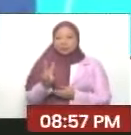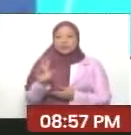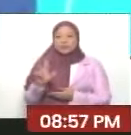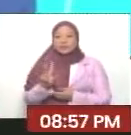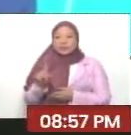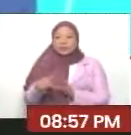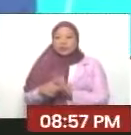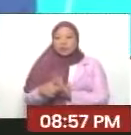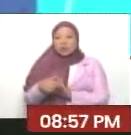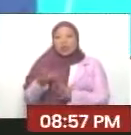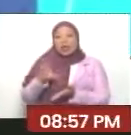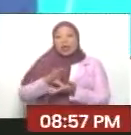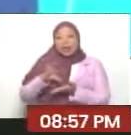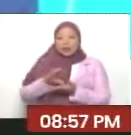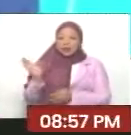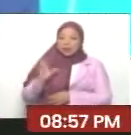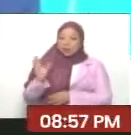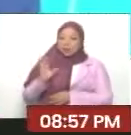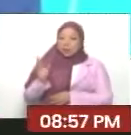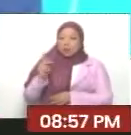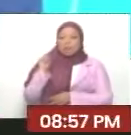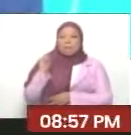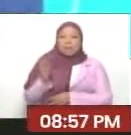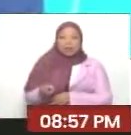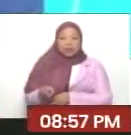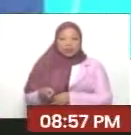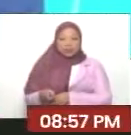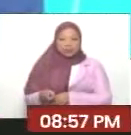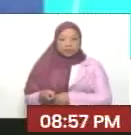la Miranda Urbana, Caracas, Petare,